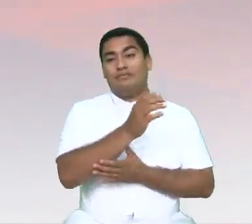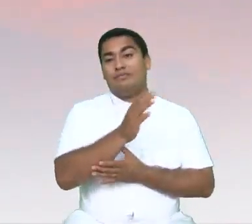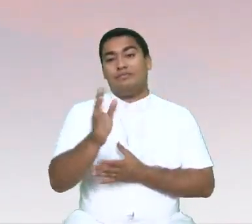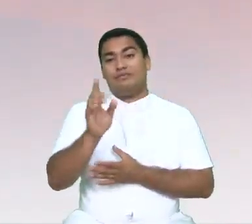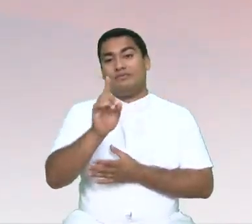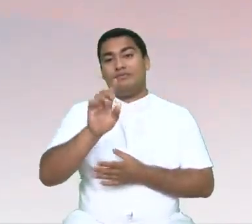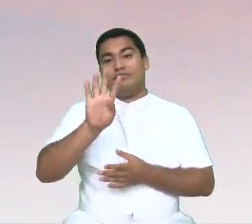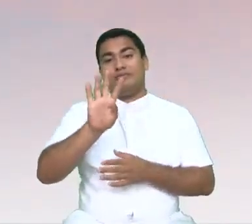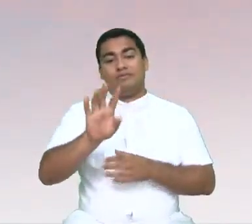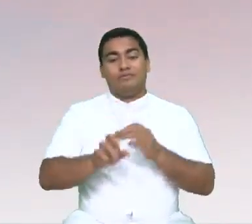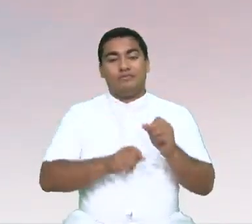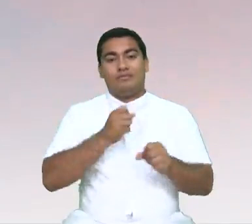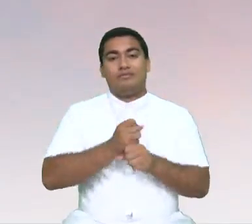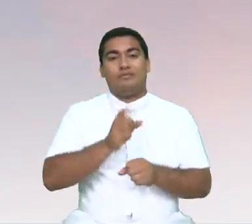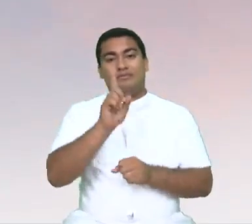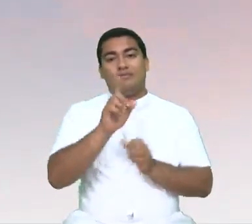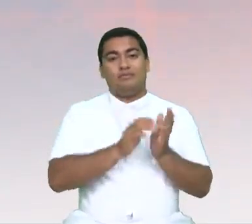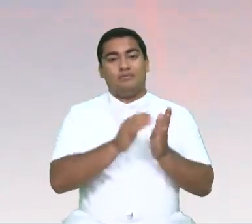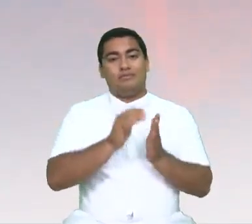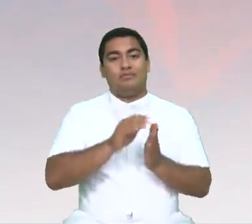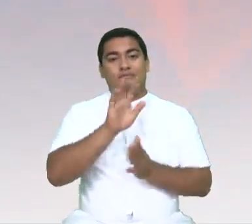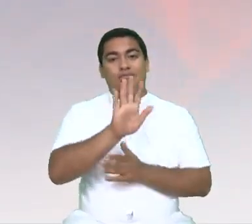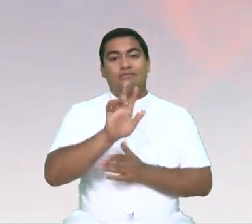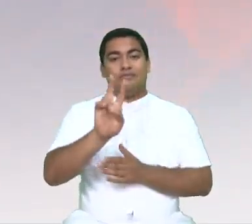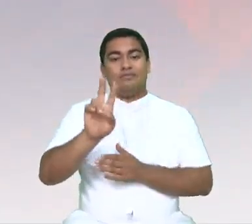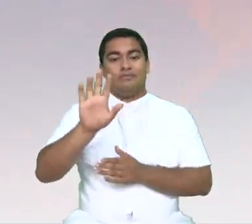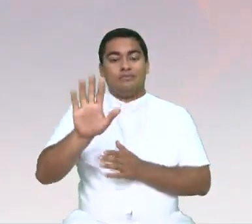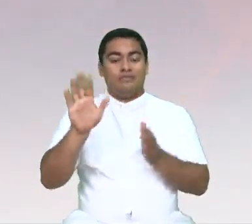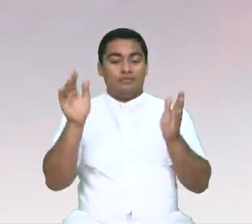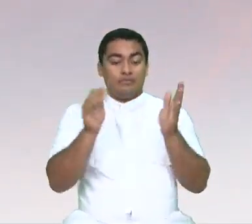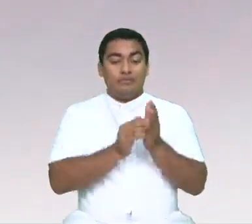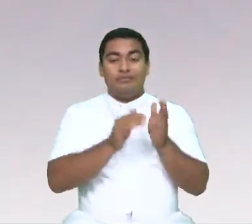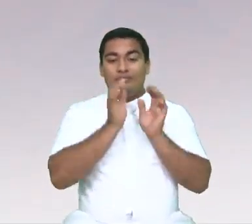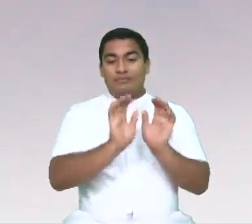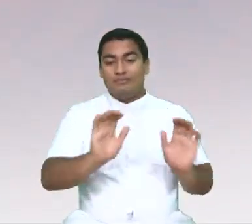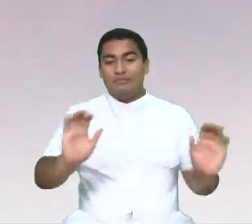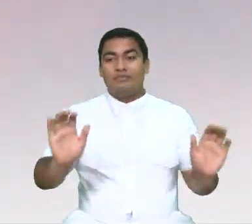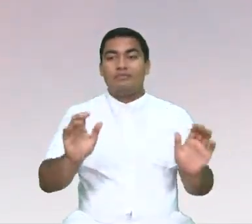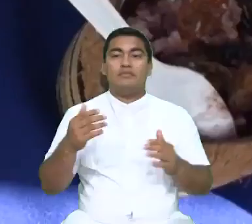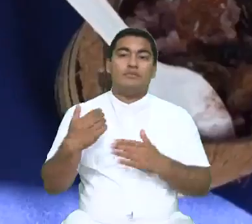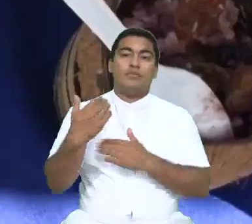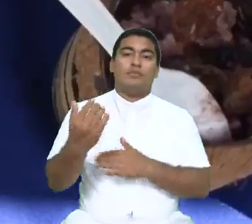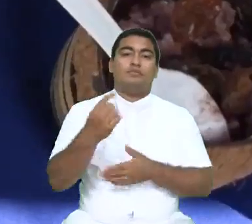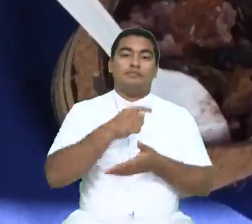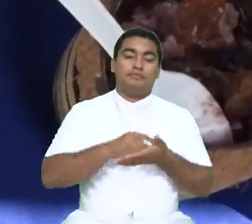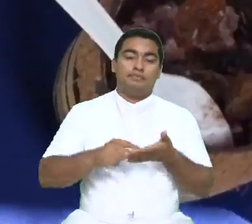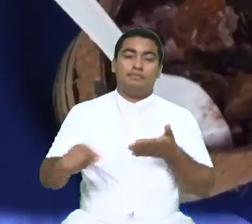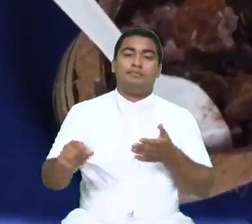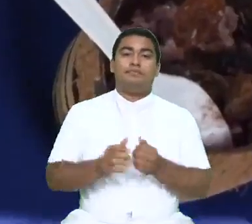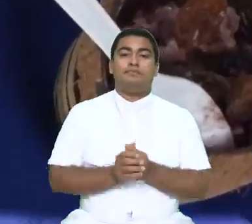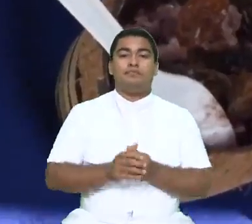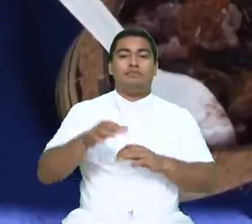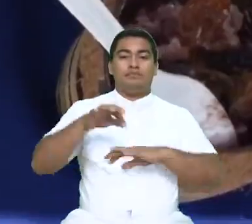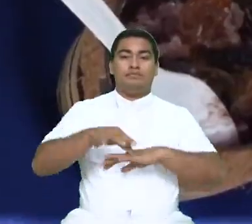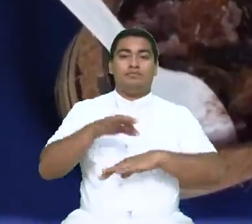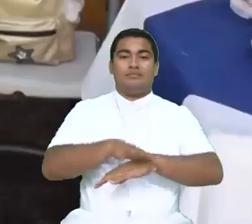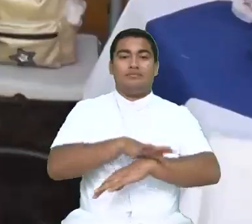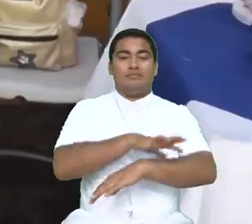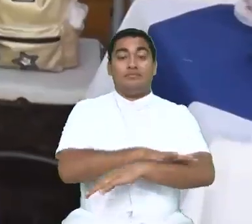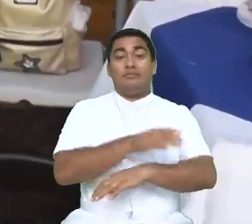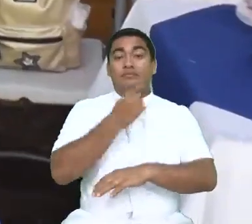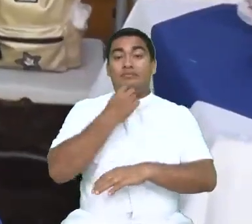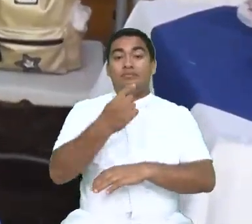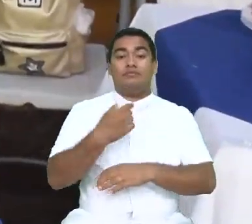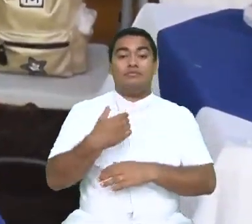años, 1.525.000 niños serán censados en las próximas semanas. La compañera Rosario Murillo destacó que este